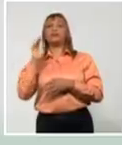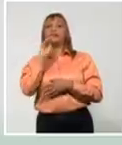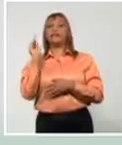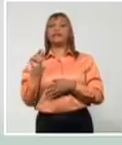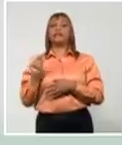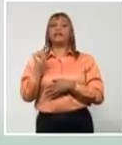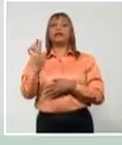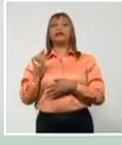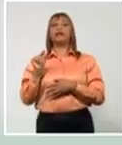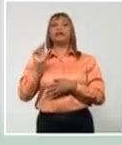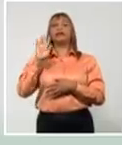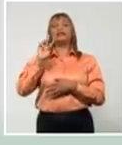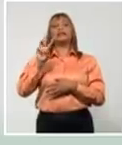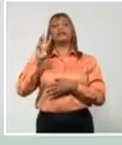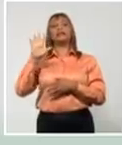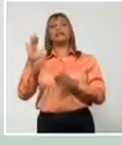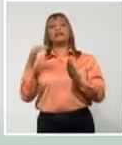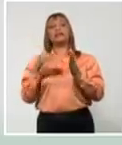35.028 casos,